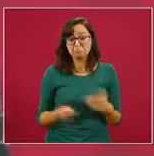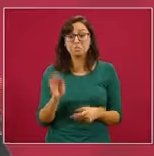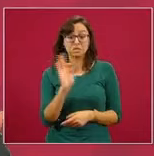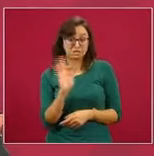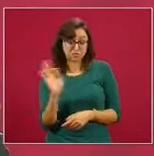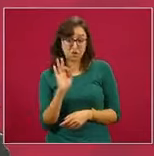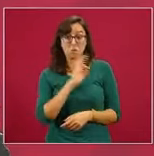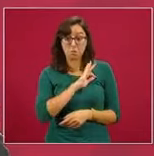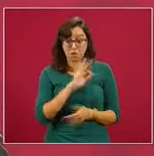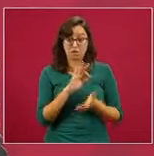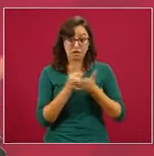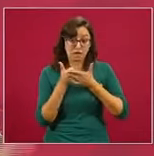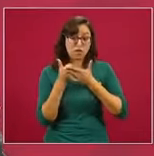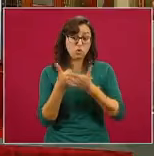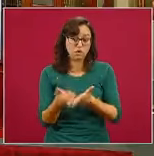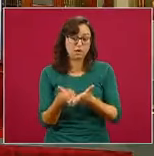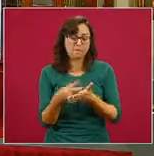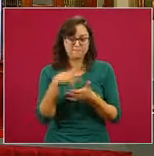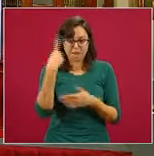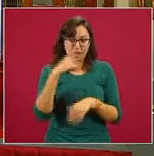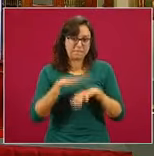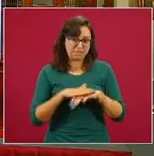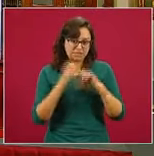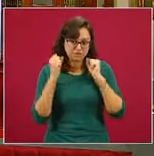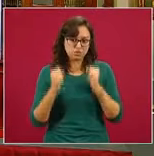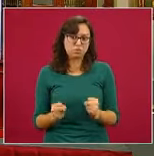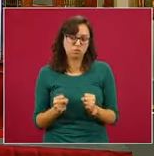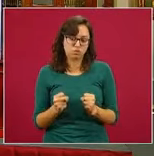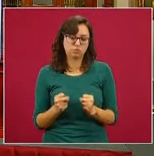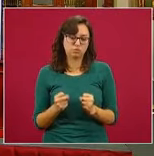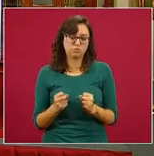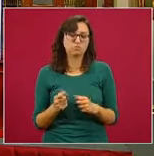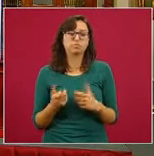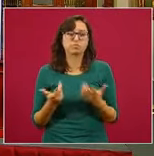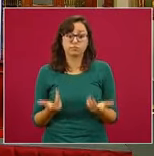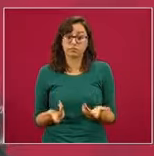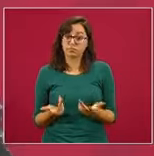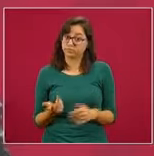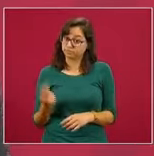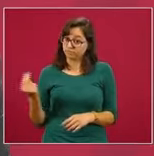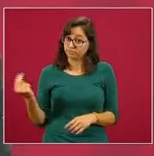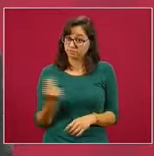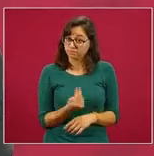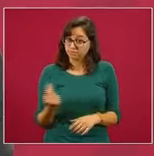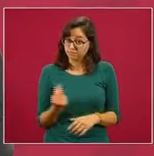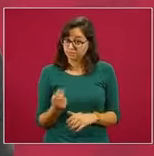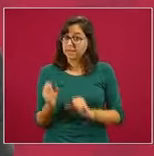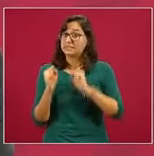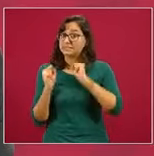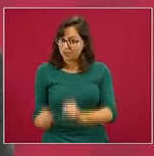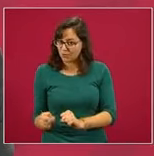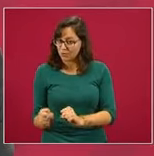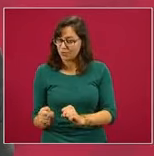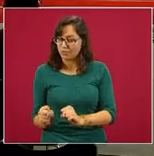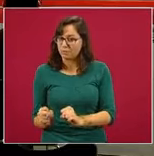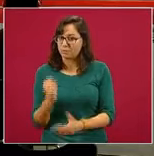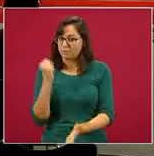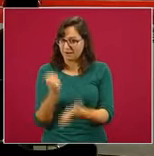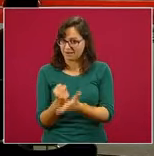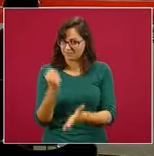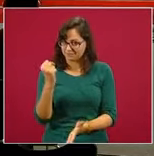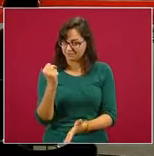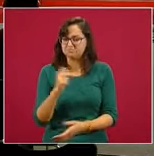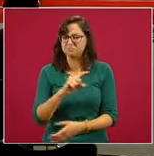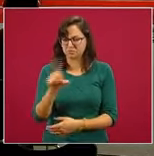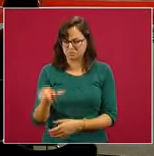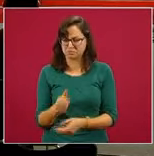estar encaminados a una solidez científica necesaria en todos los casos para una potencial autorización sanitaria. Y lo